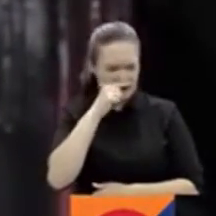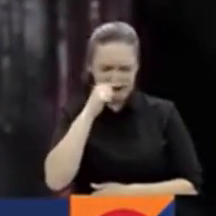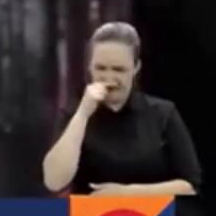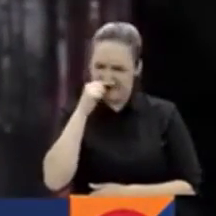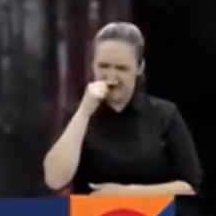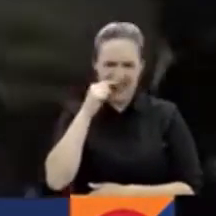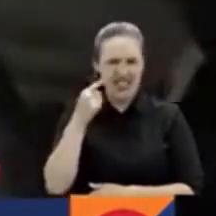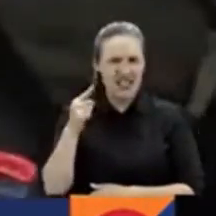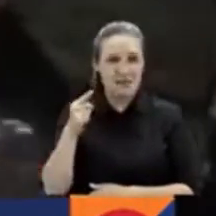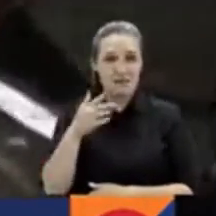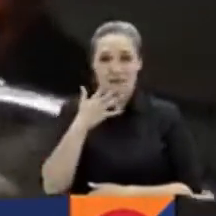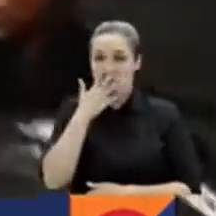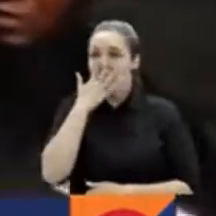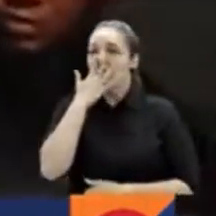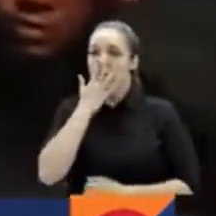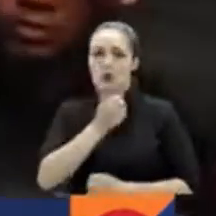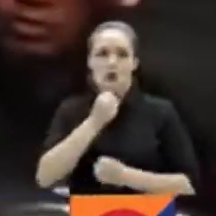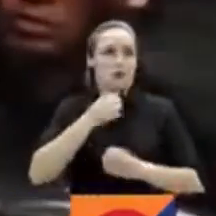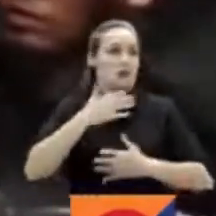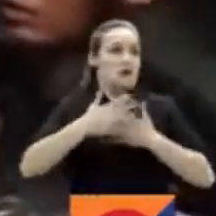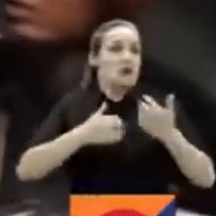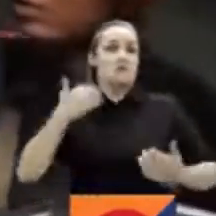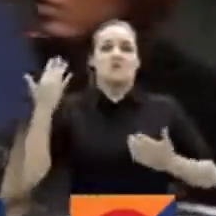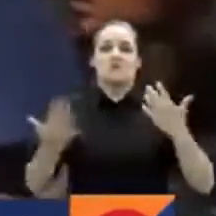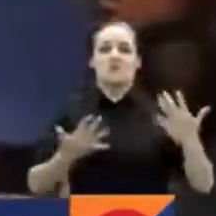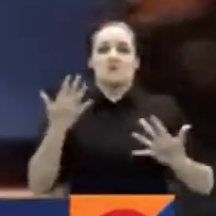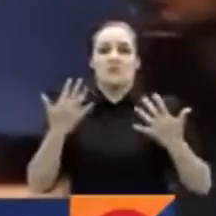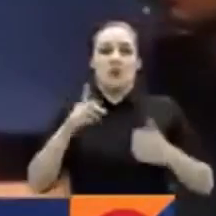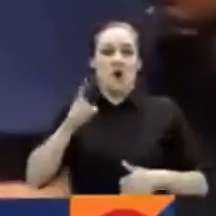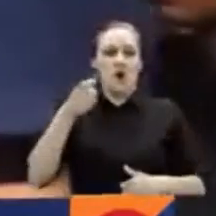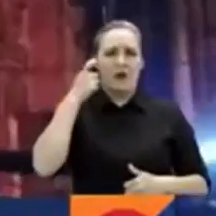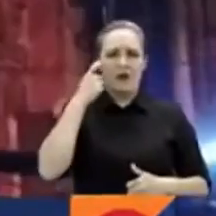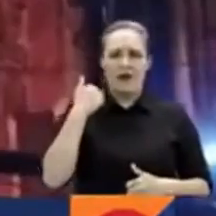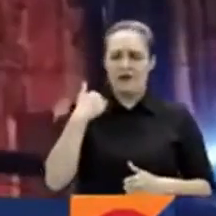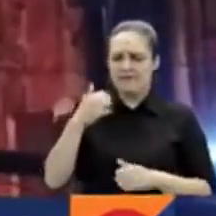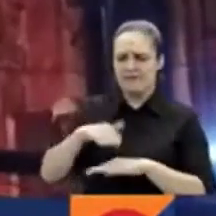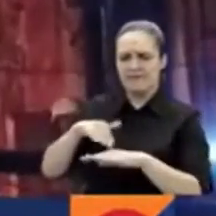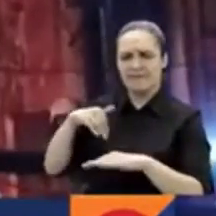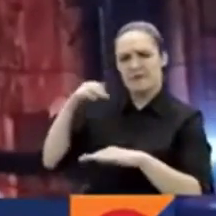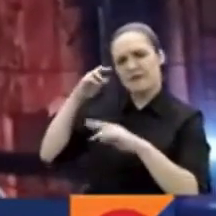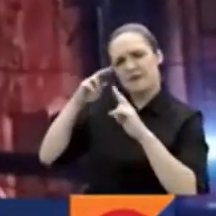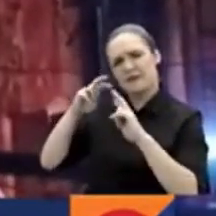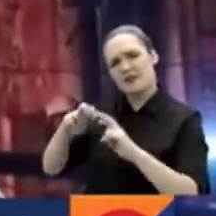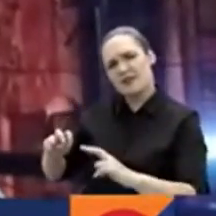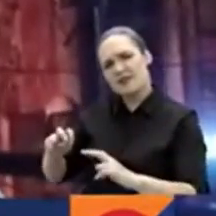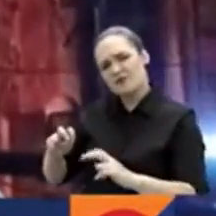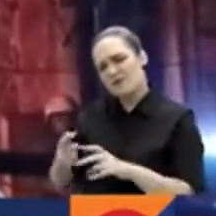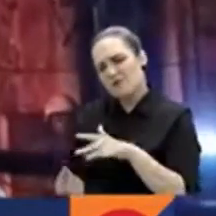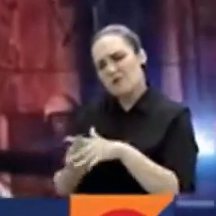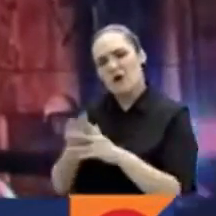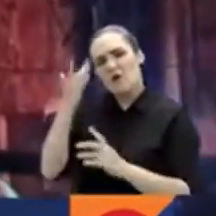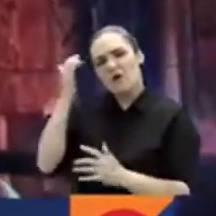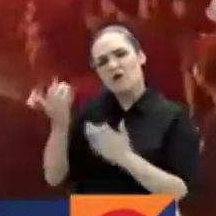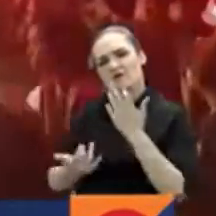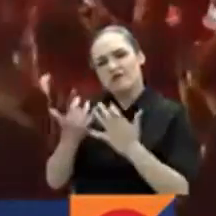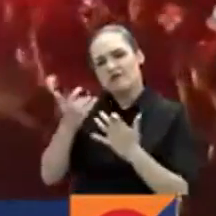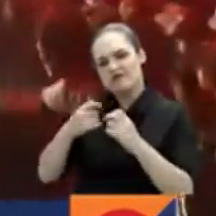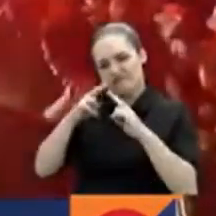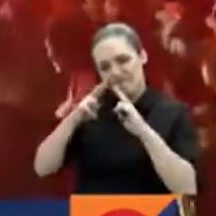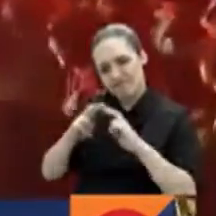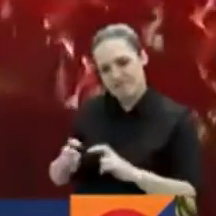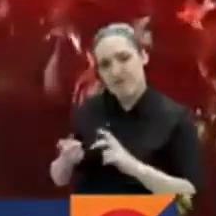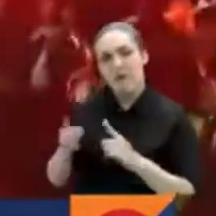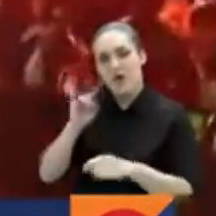era difícil respirar. Miembros del gobierno solicitaron una investigación para determinar la causa de la conflagración y